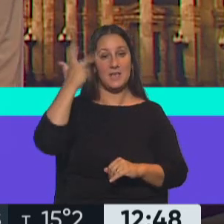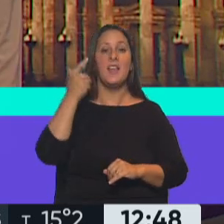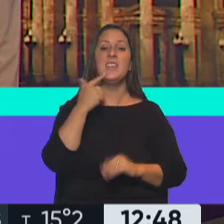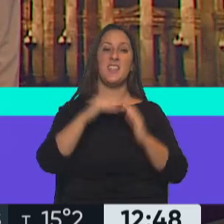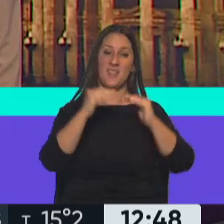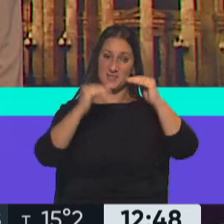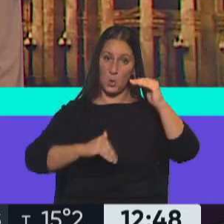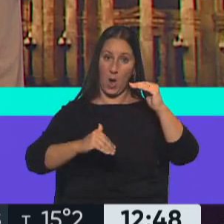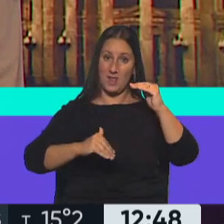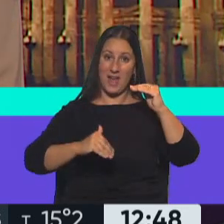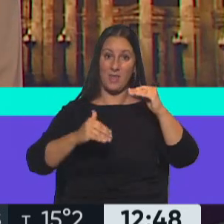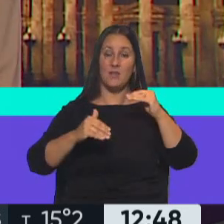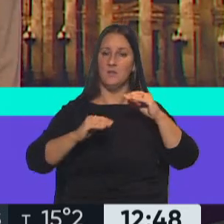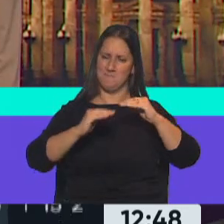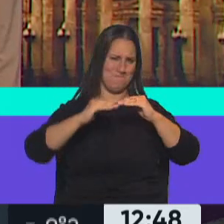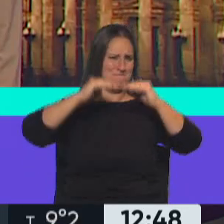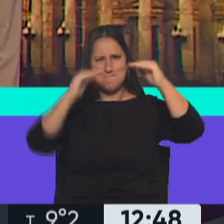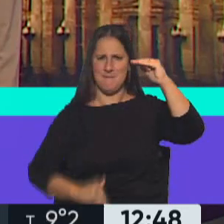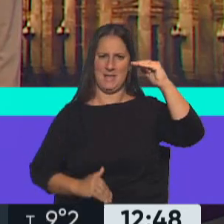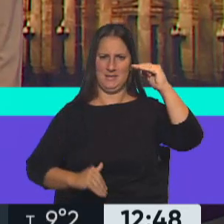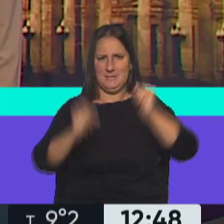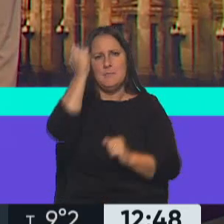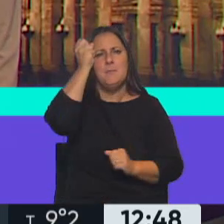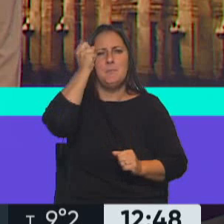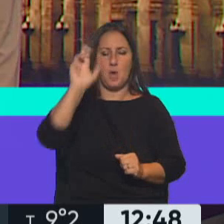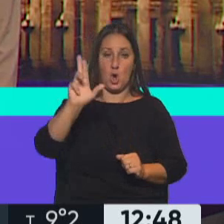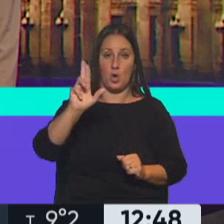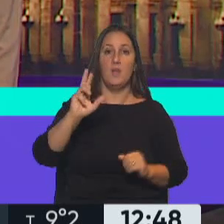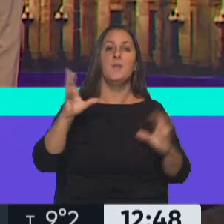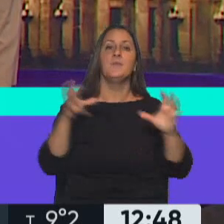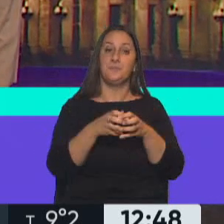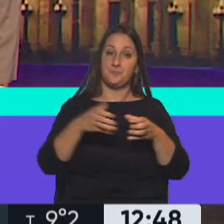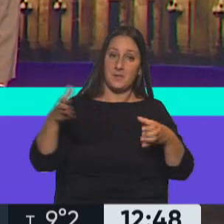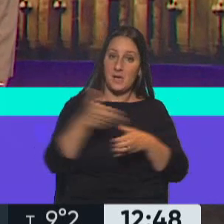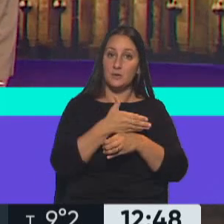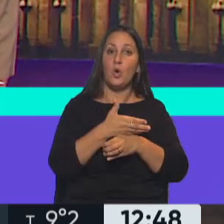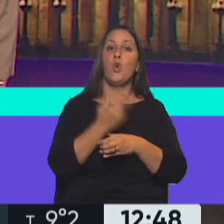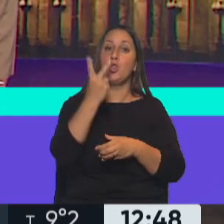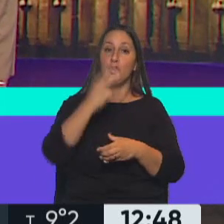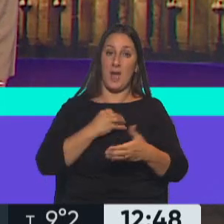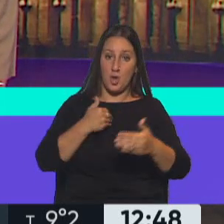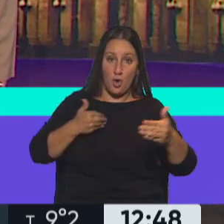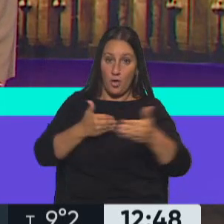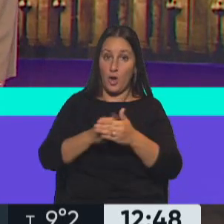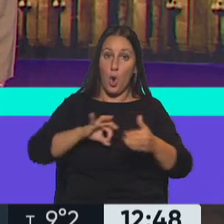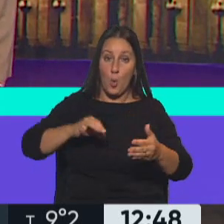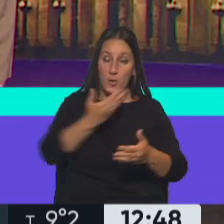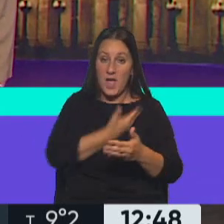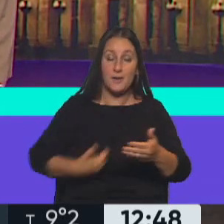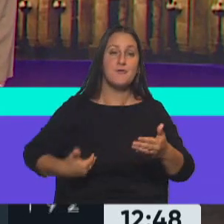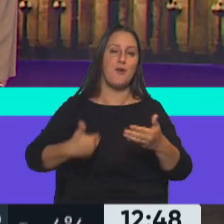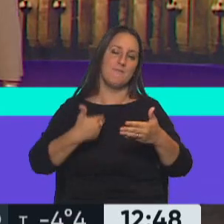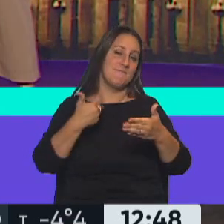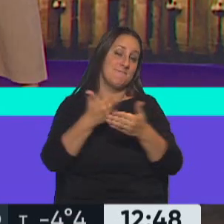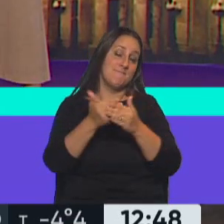la desigualdad en este último tiempo. El Frente de Todos ha atravesado sus 2 primeros años de gobierno con esta situación, con un mundo desigual que no se